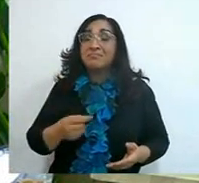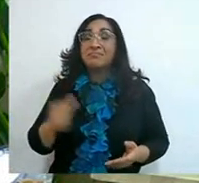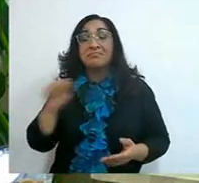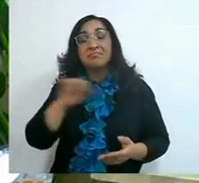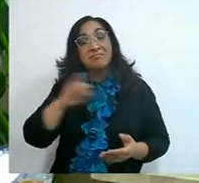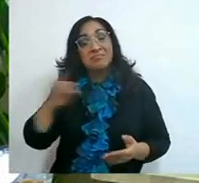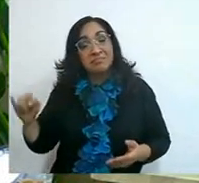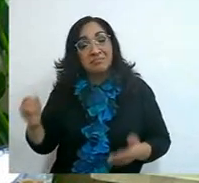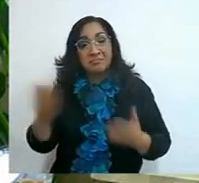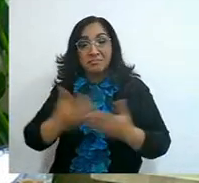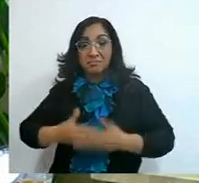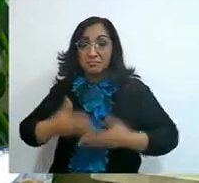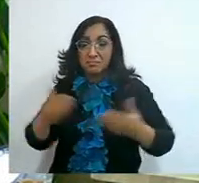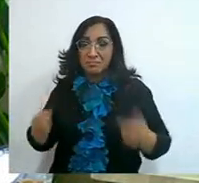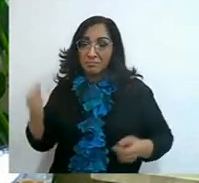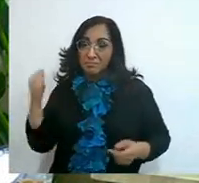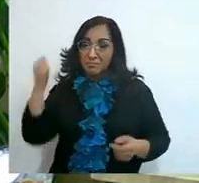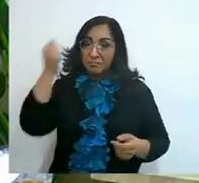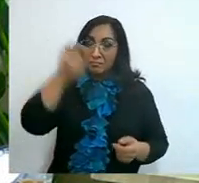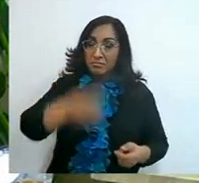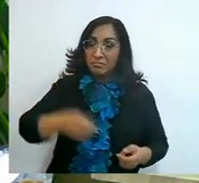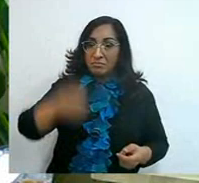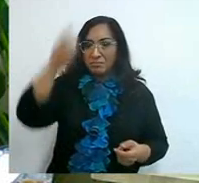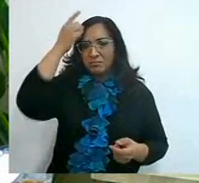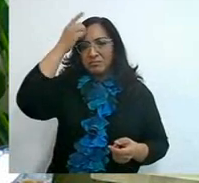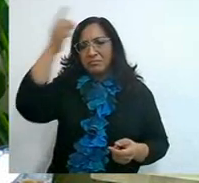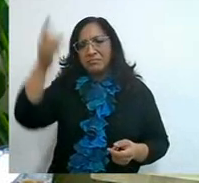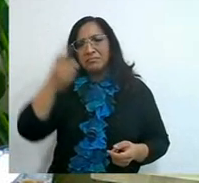Ahora a la espada de Dios le llaman pedrada.